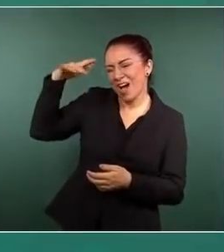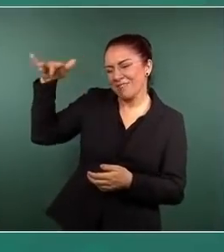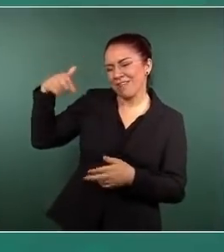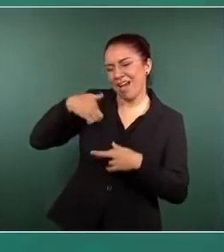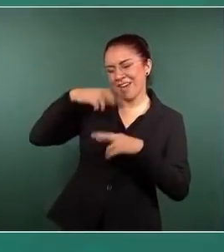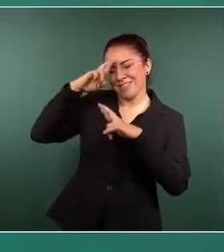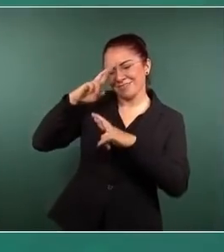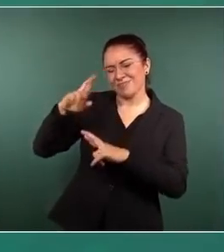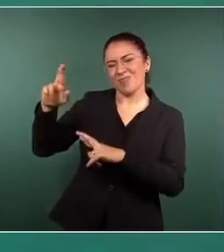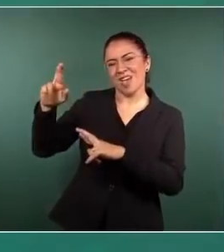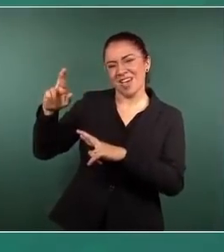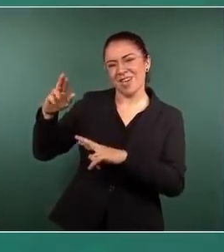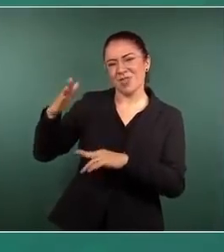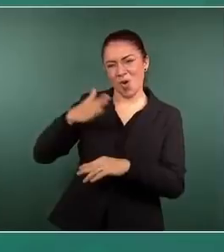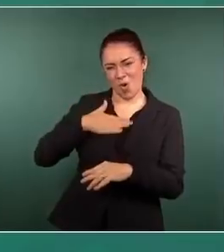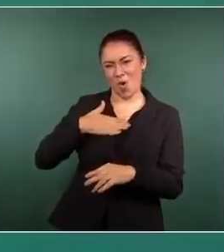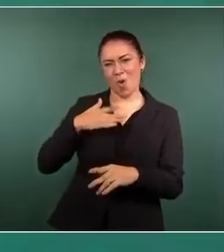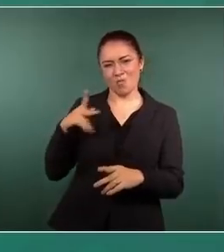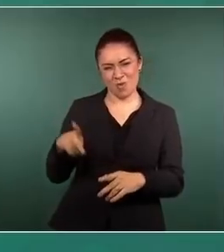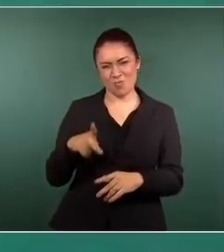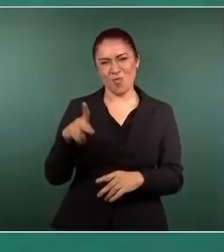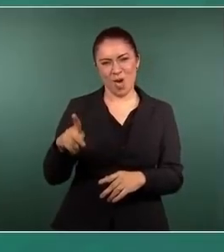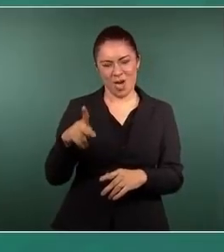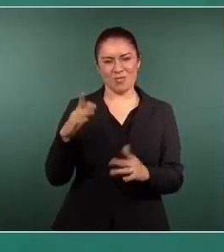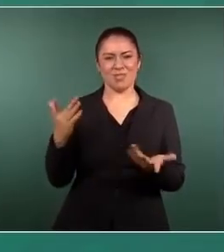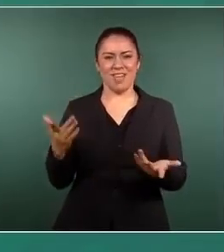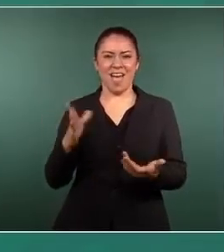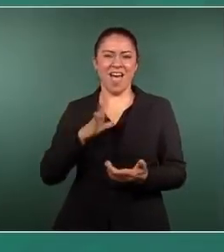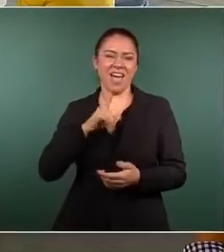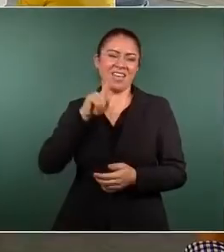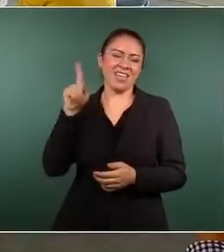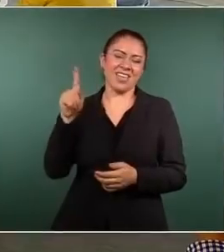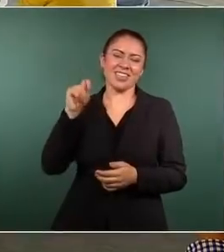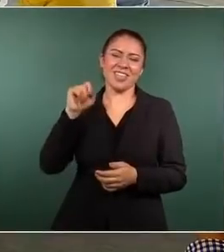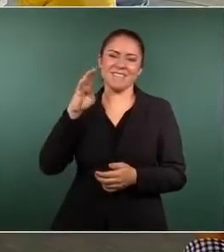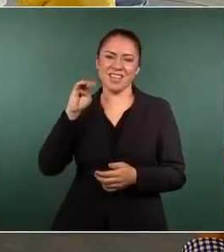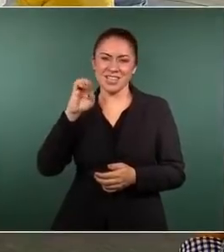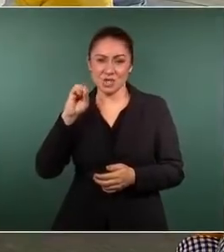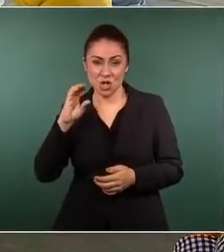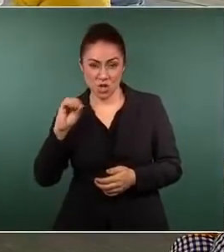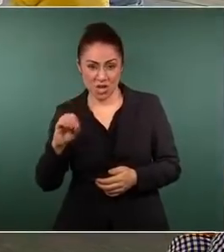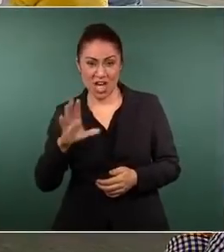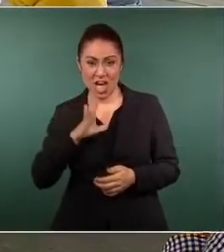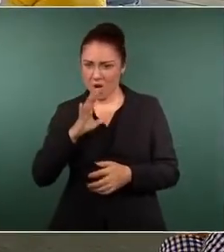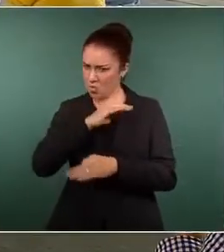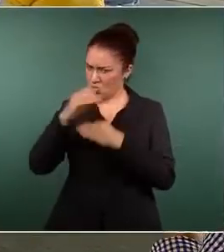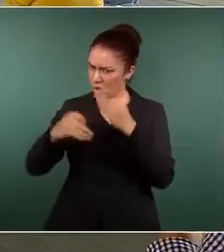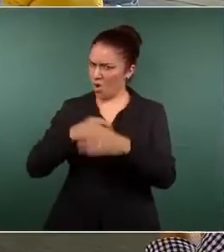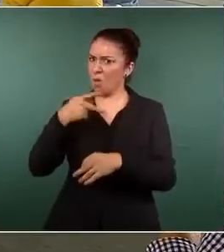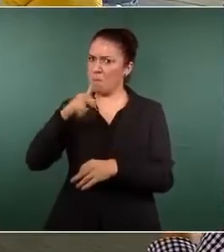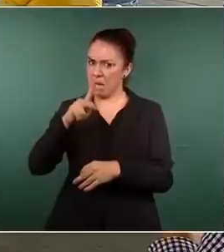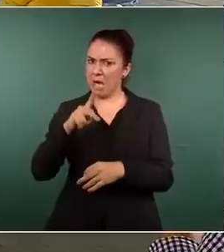qué decía tabasco tiene todo hay de todo pero se lo clavan todo